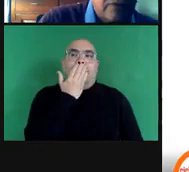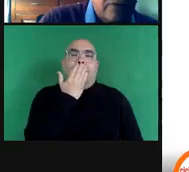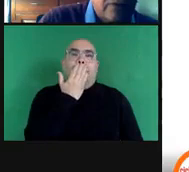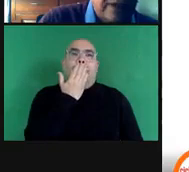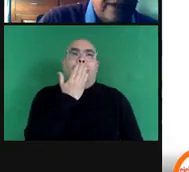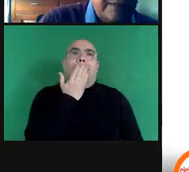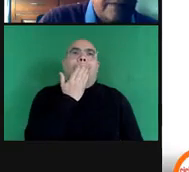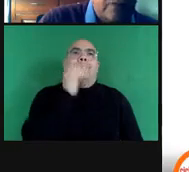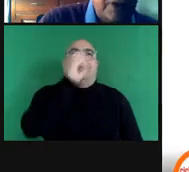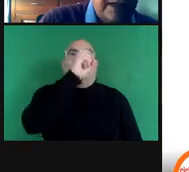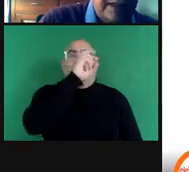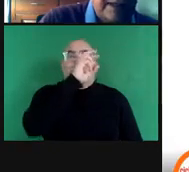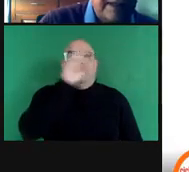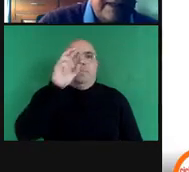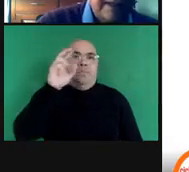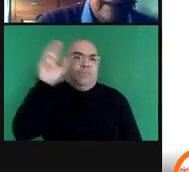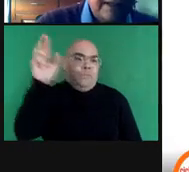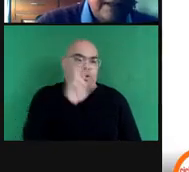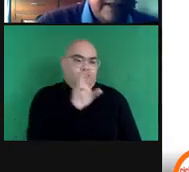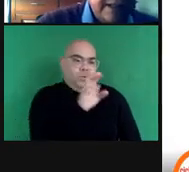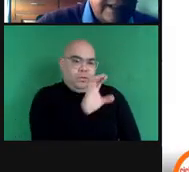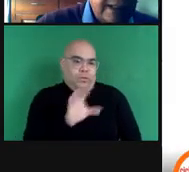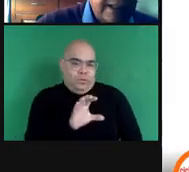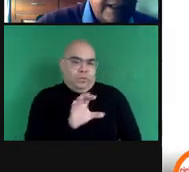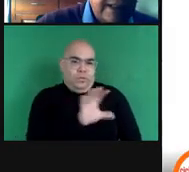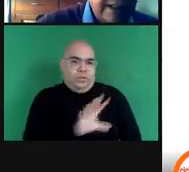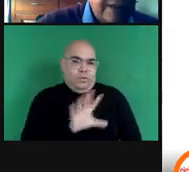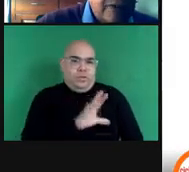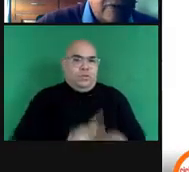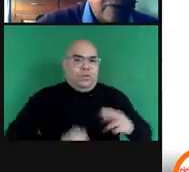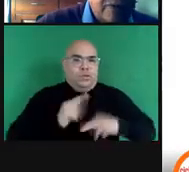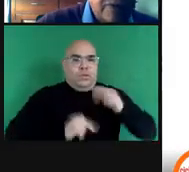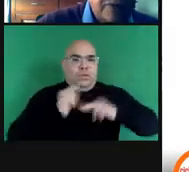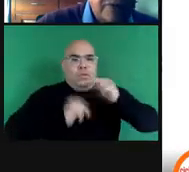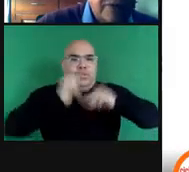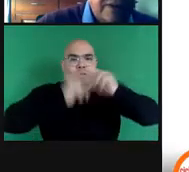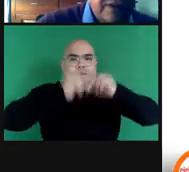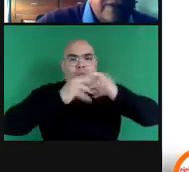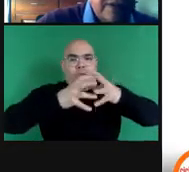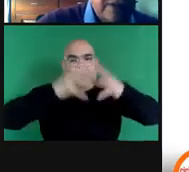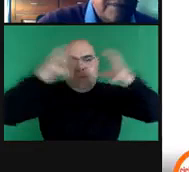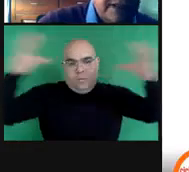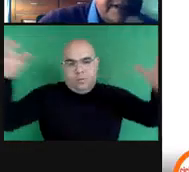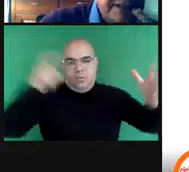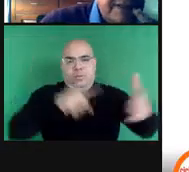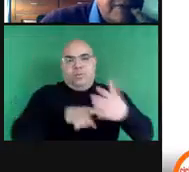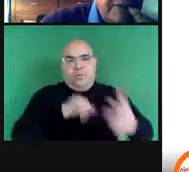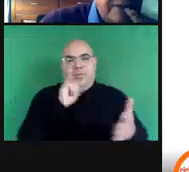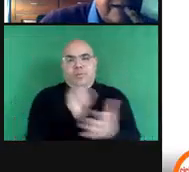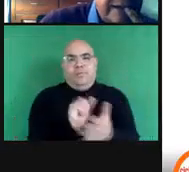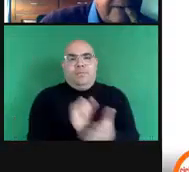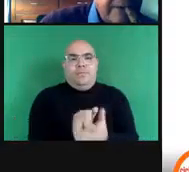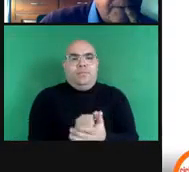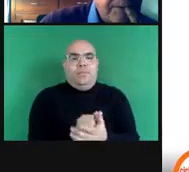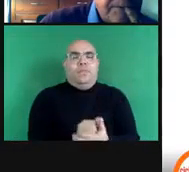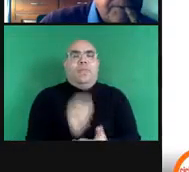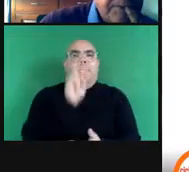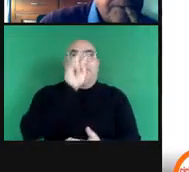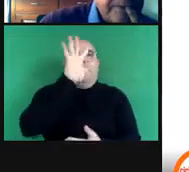una escultura muy grande, se tiene de largo como unos 25 metros de